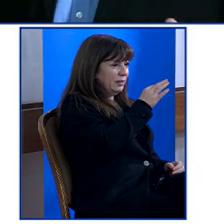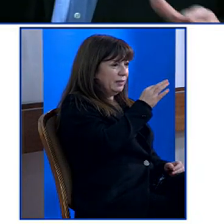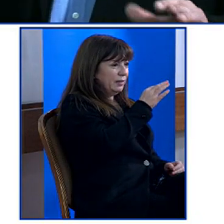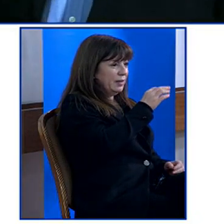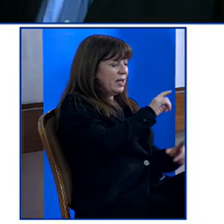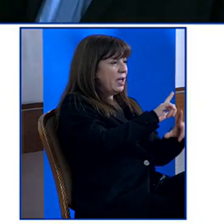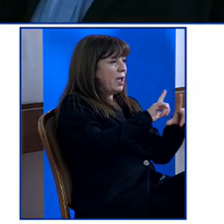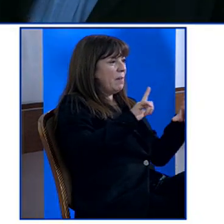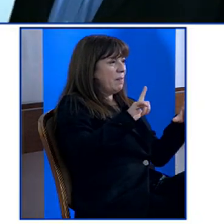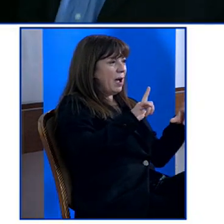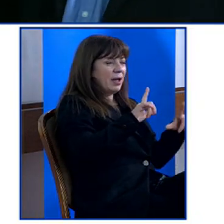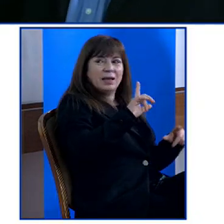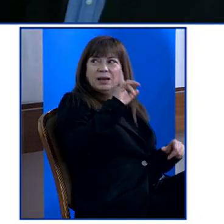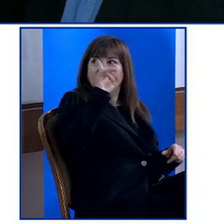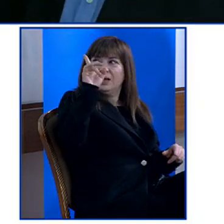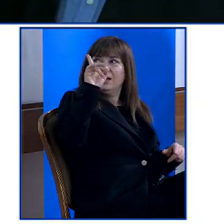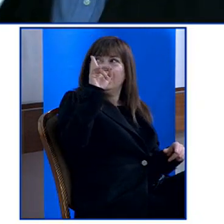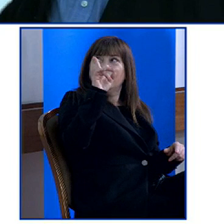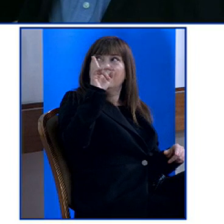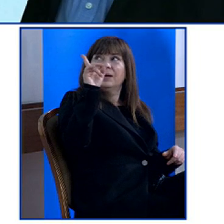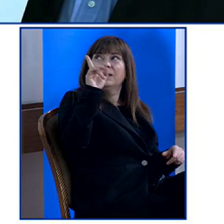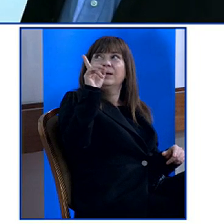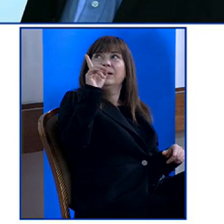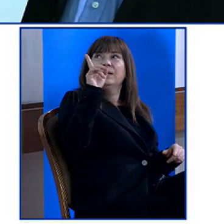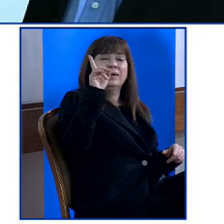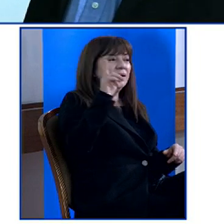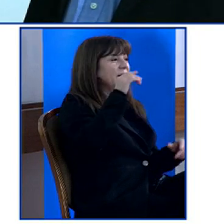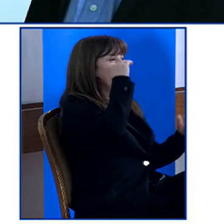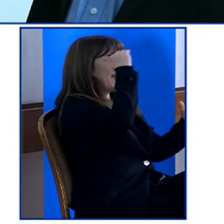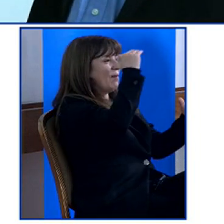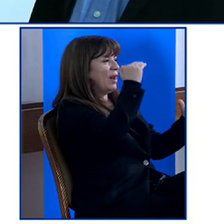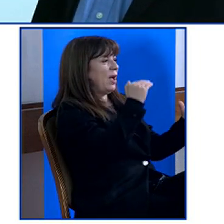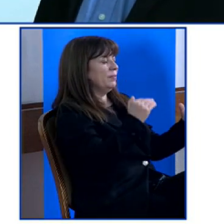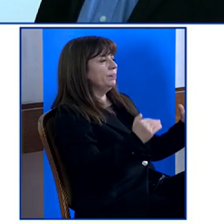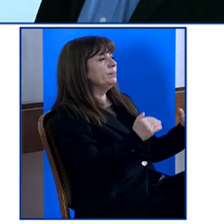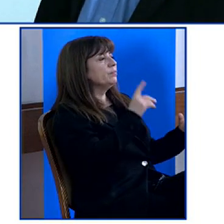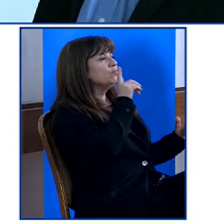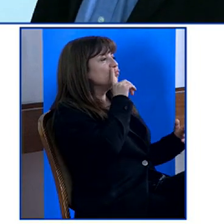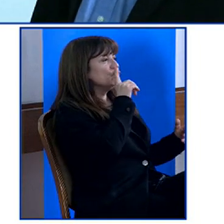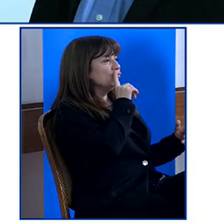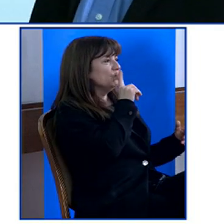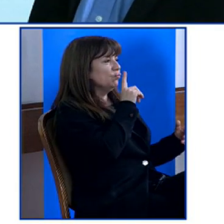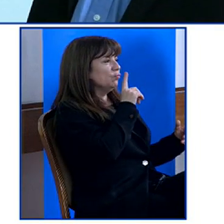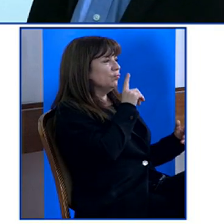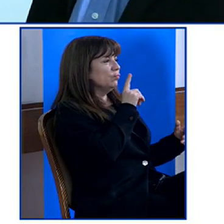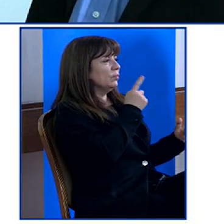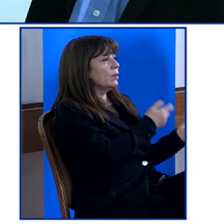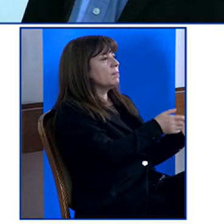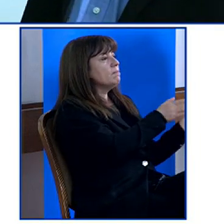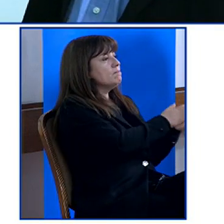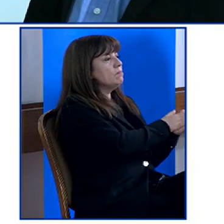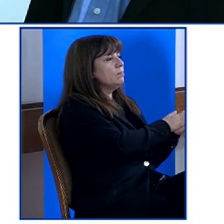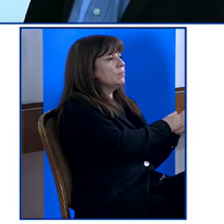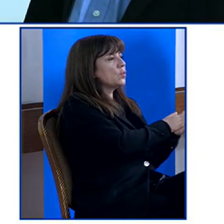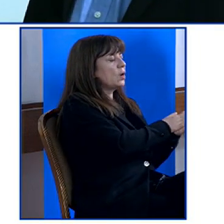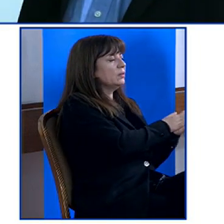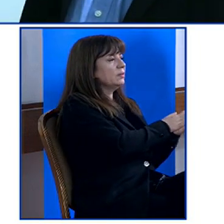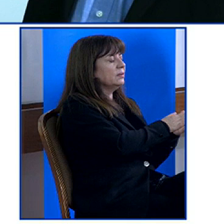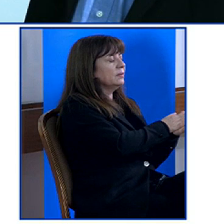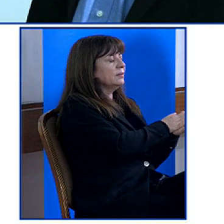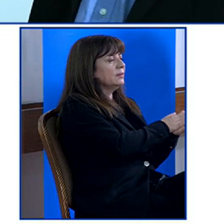esta imagen de la pirámide, aunque aquí está como tabla, tenemos Claro, la mortalidad,